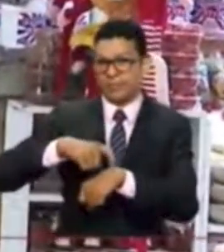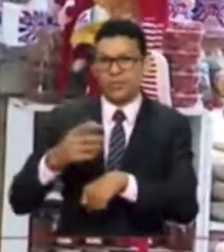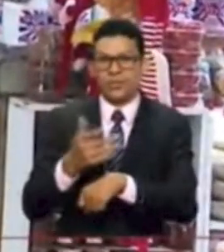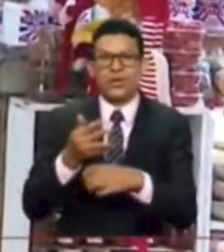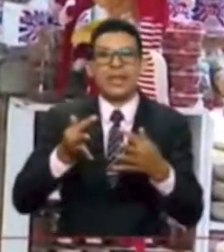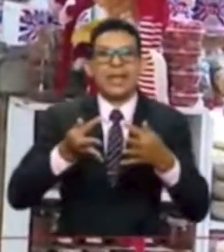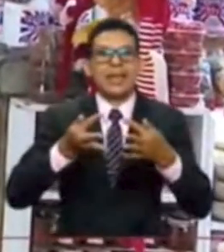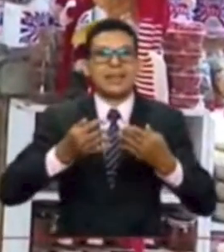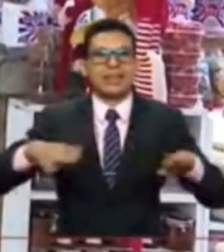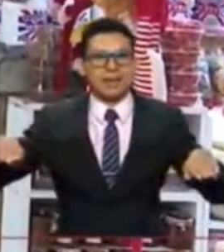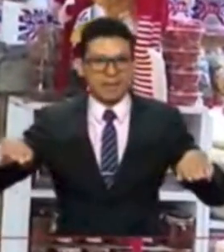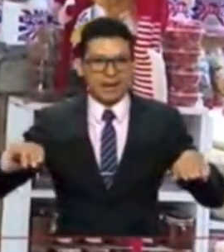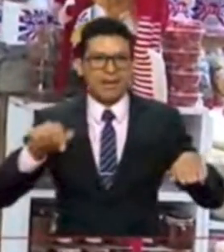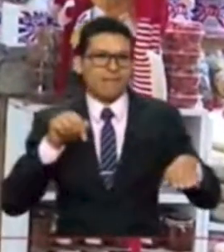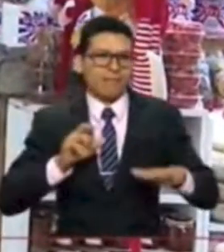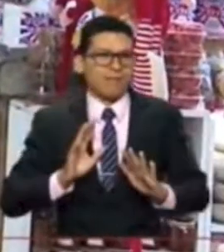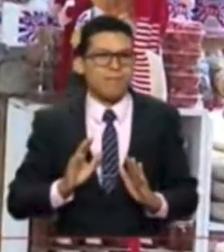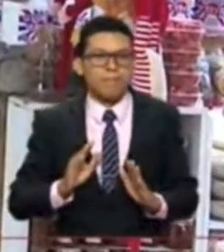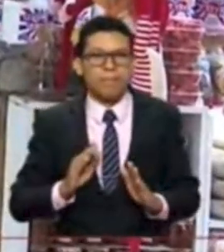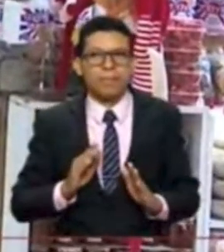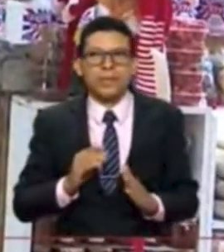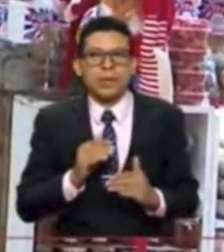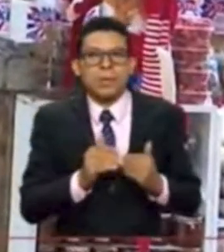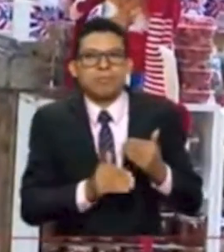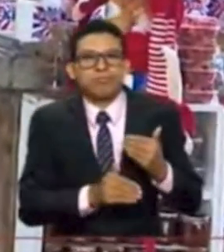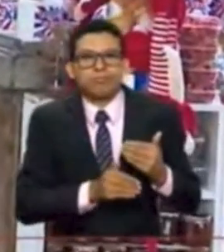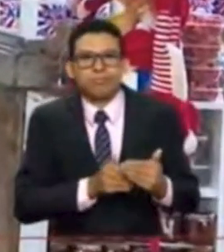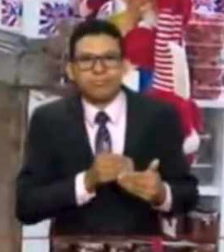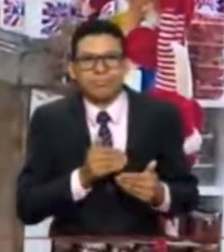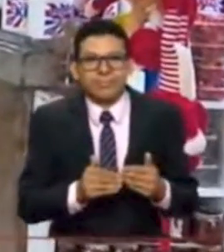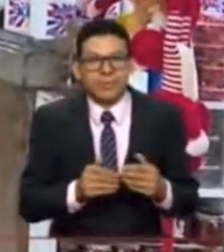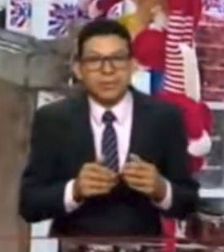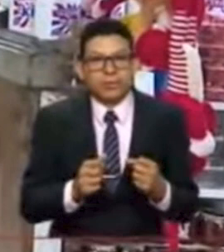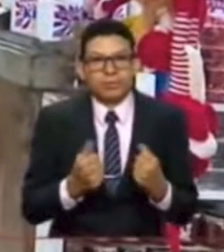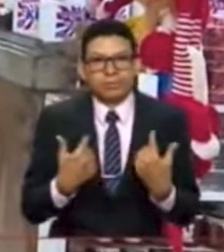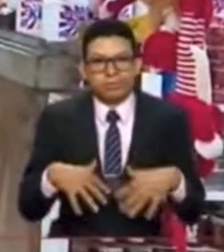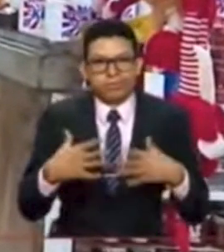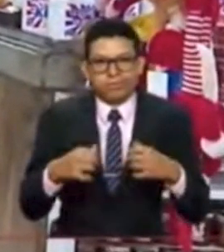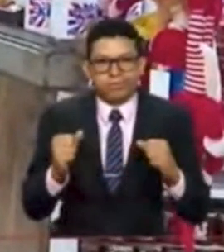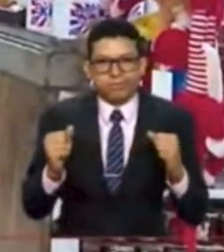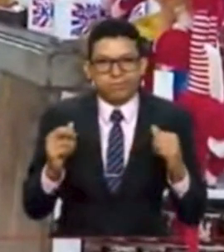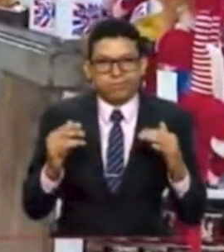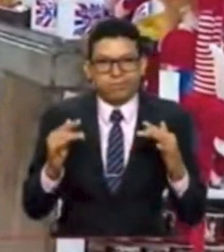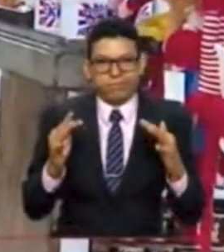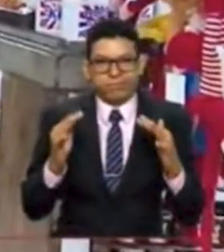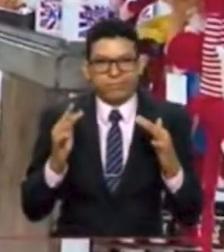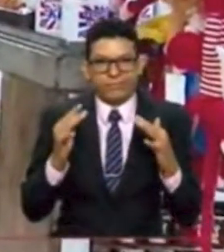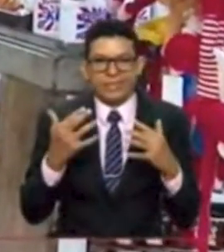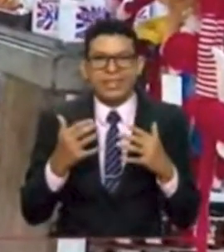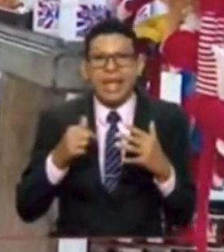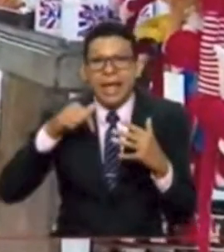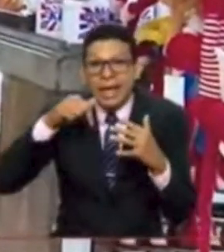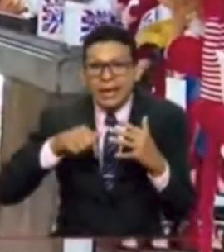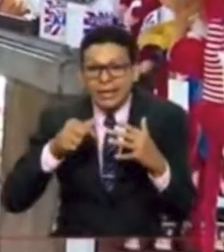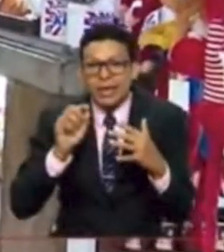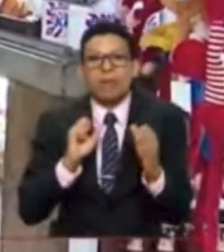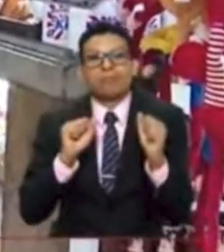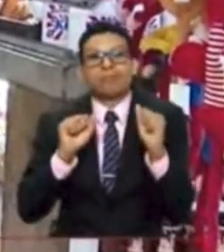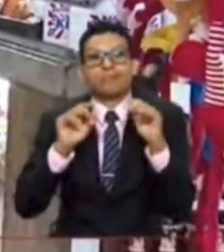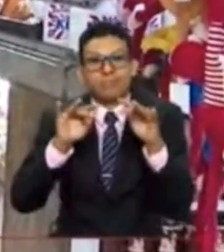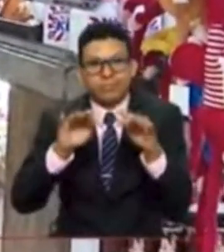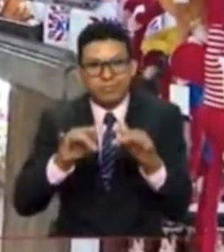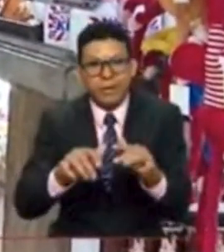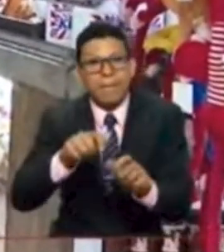en la terminal de transportes, donde de a poco el ambiente empieza a calentar. Y es que se espera que a este lugar